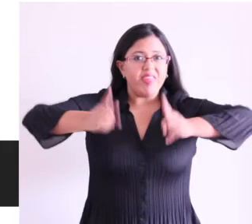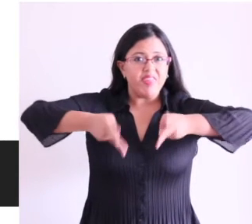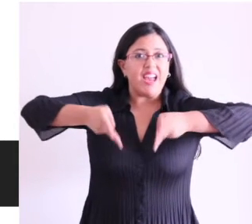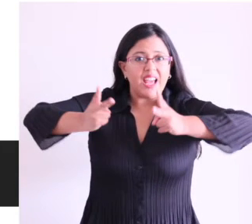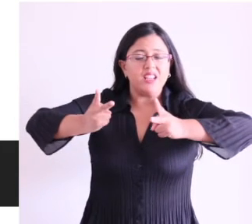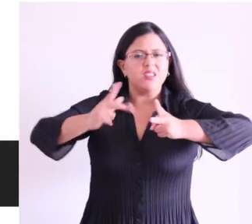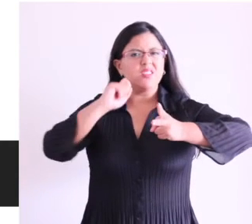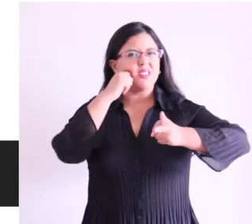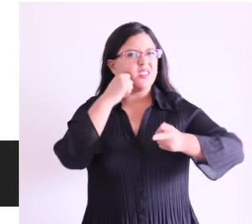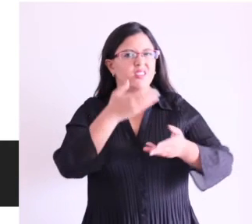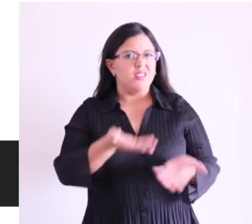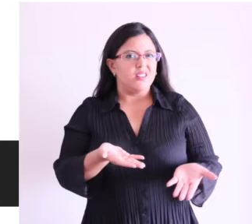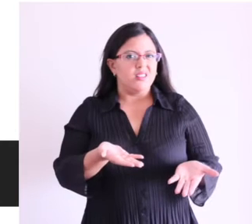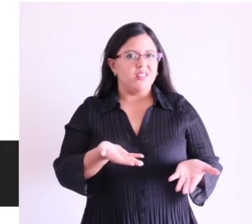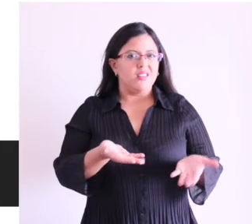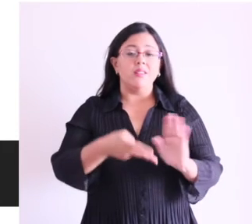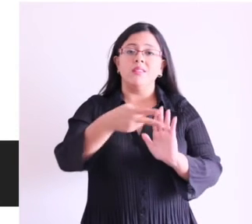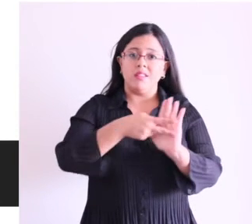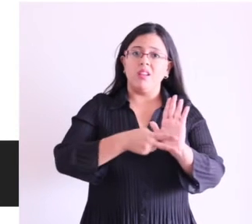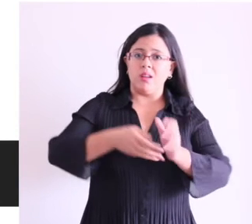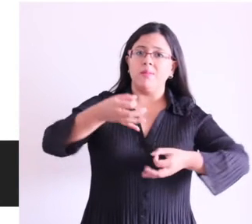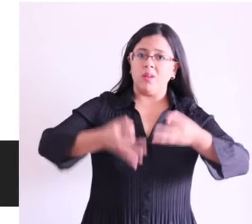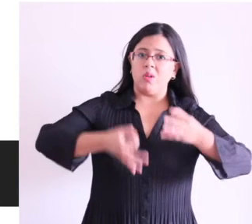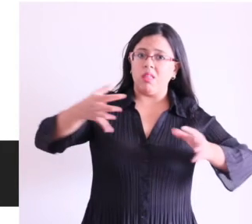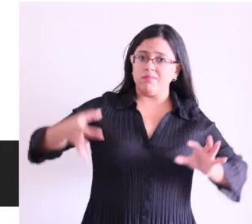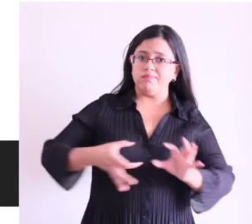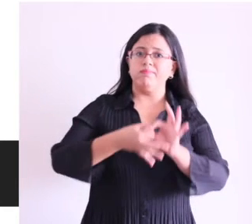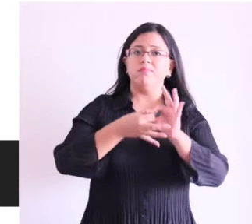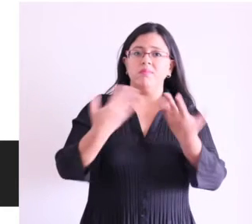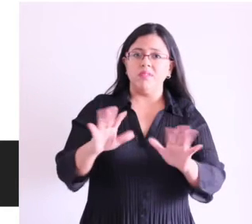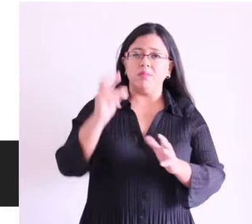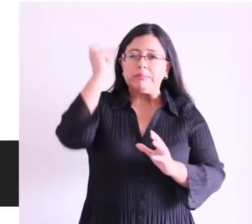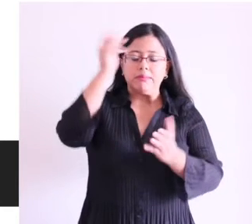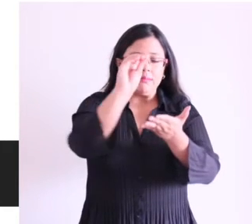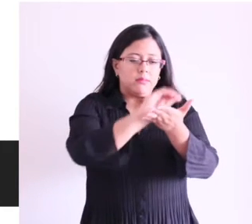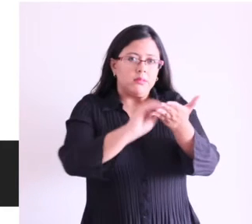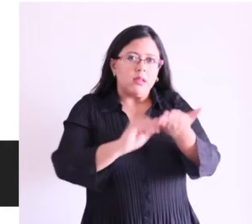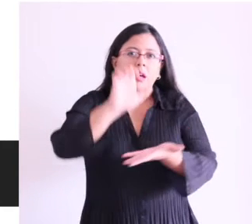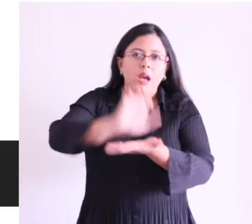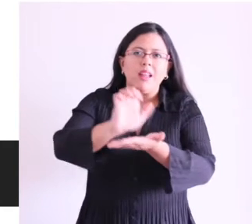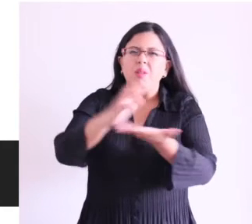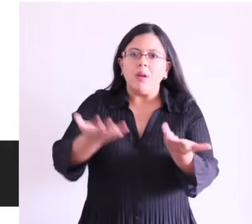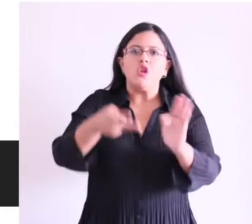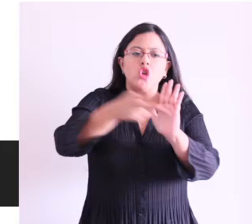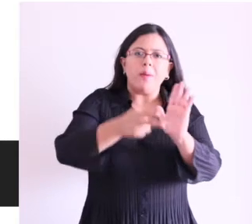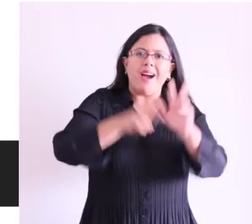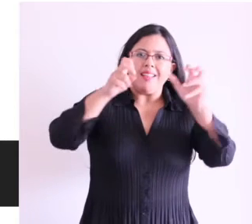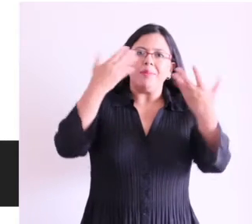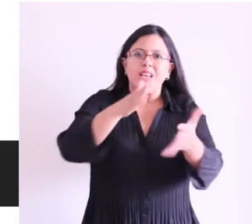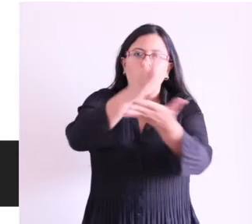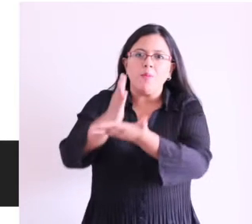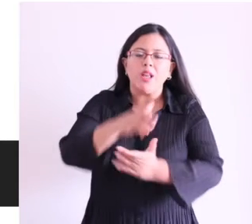se refiere al conjunto de normas jurídicas creadas por el Estado para regular la conducta externa de